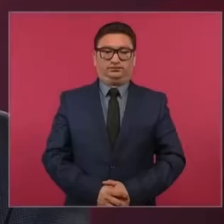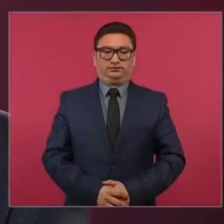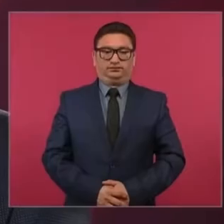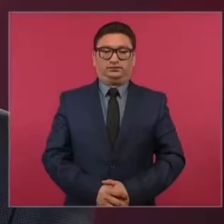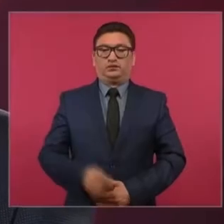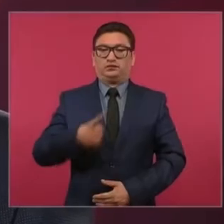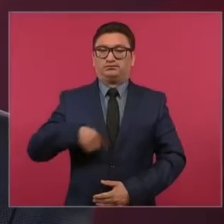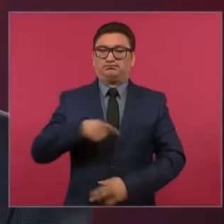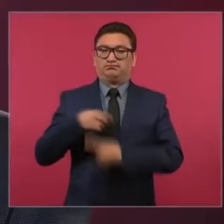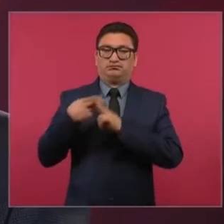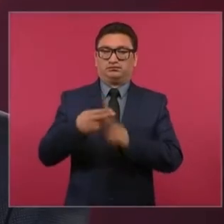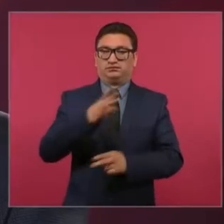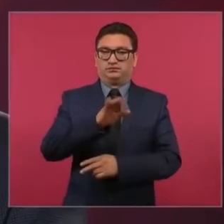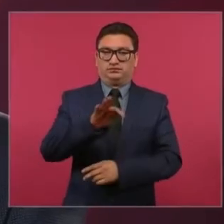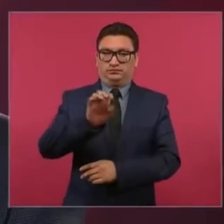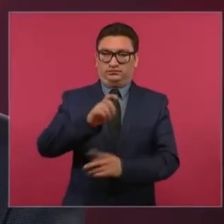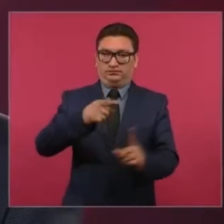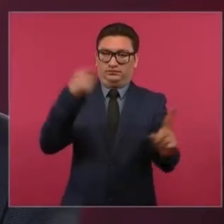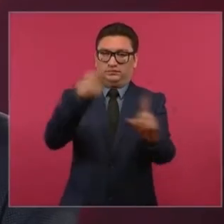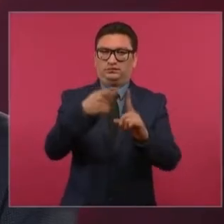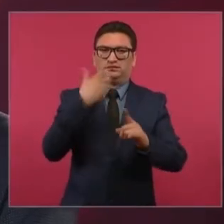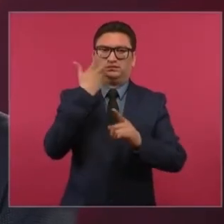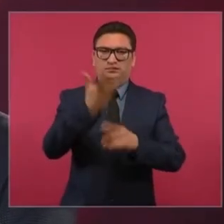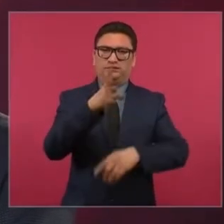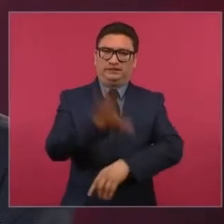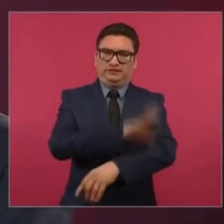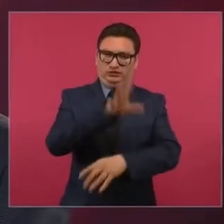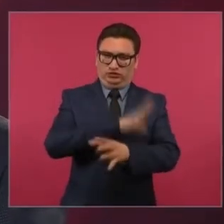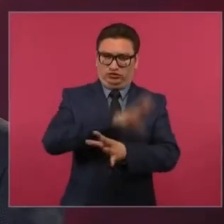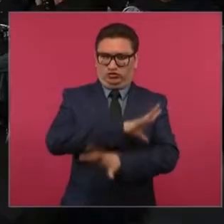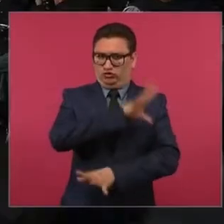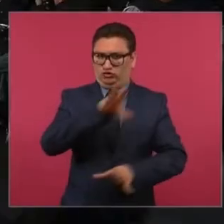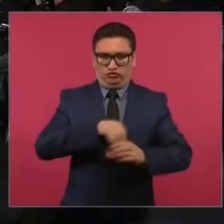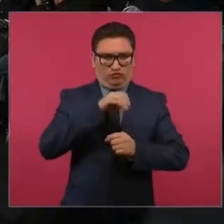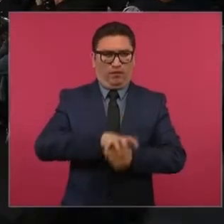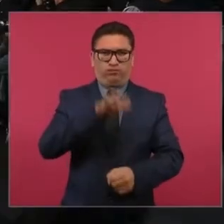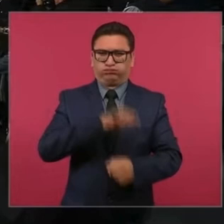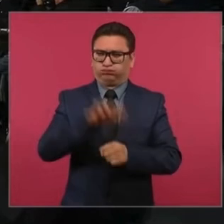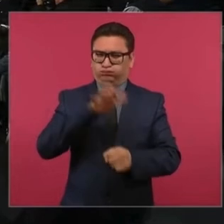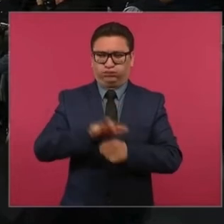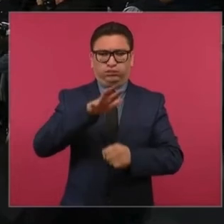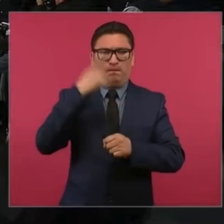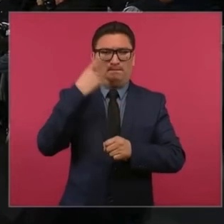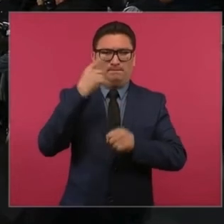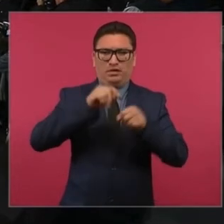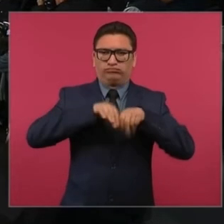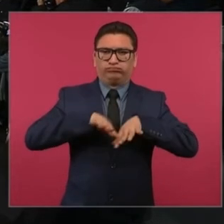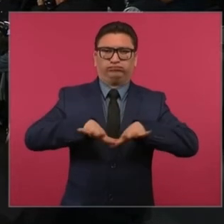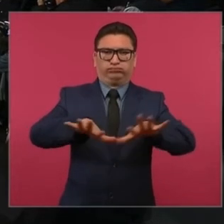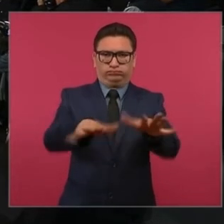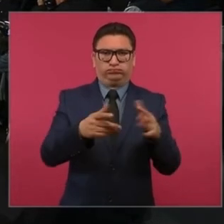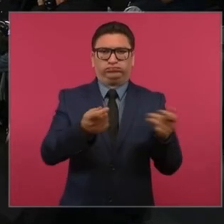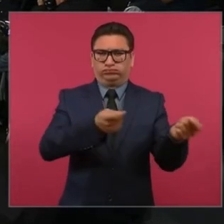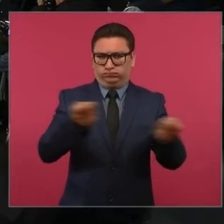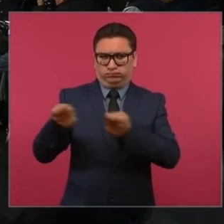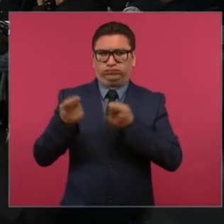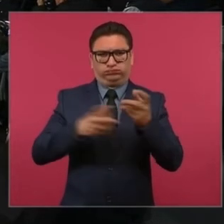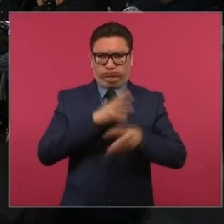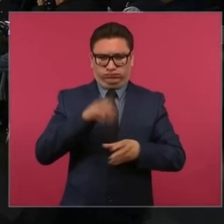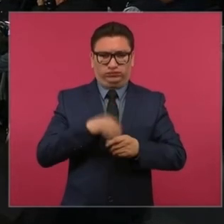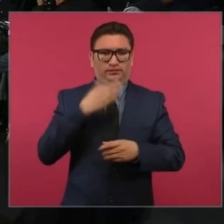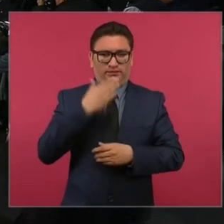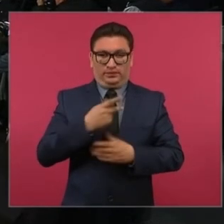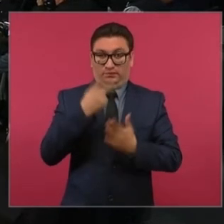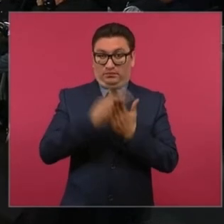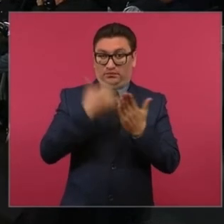CFE tenga la energía suficiente y tenga un predominio en la misma. Si el